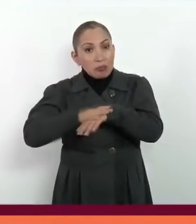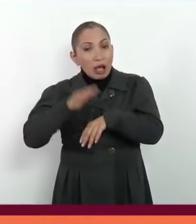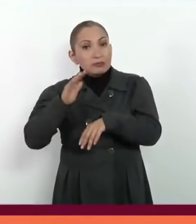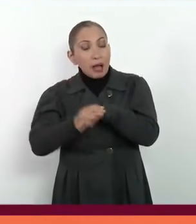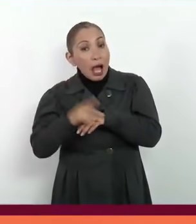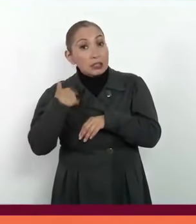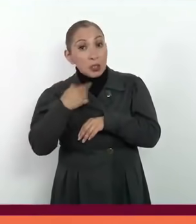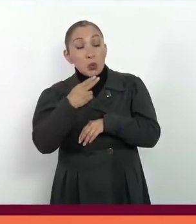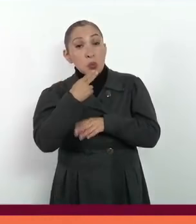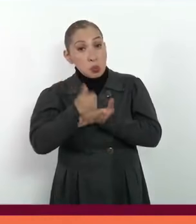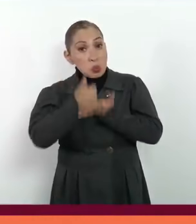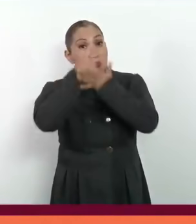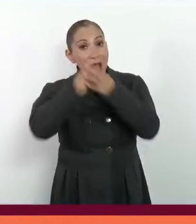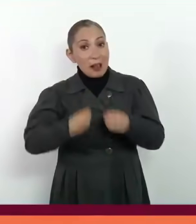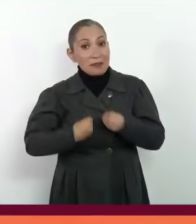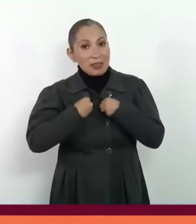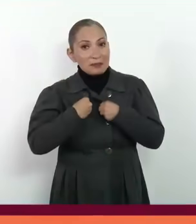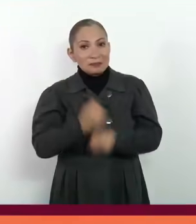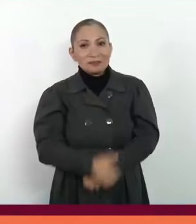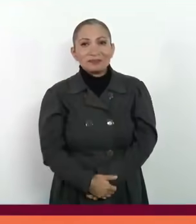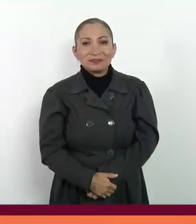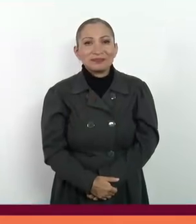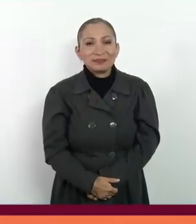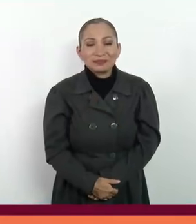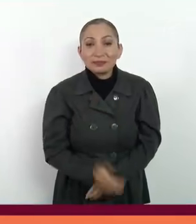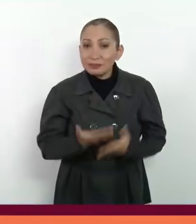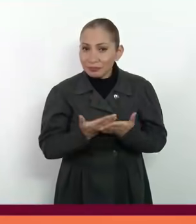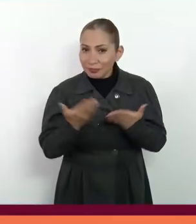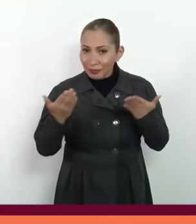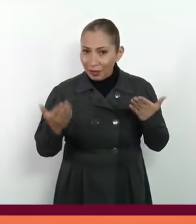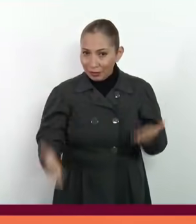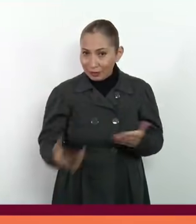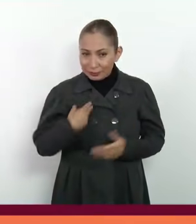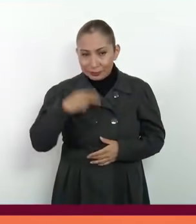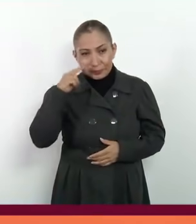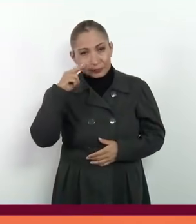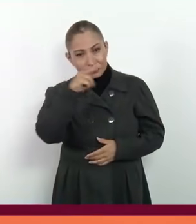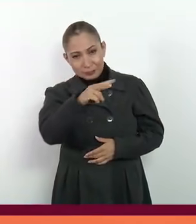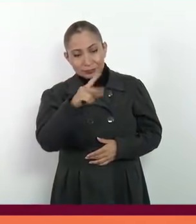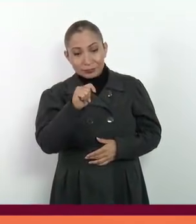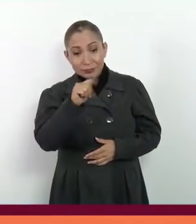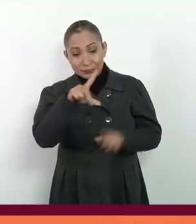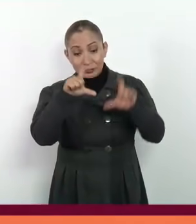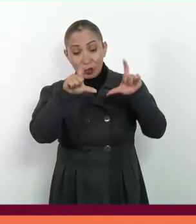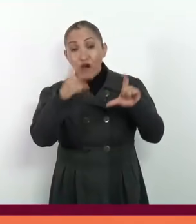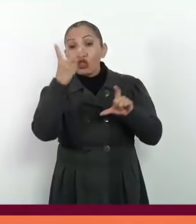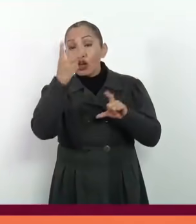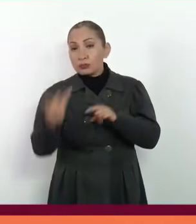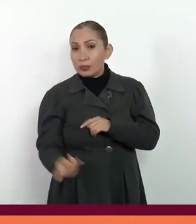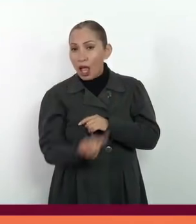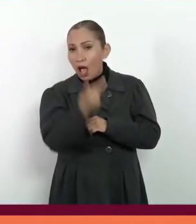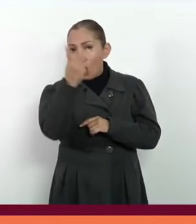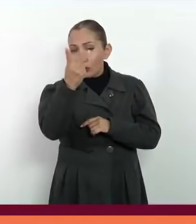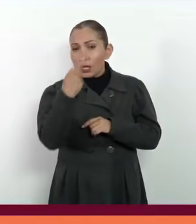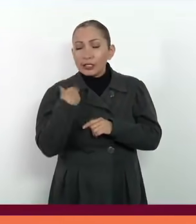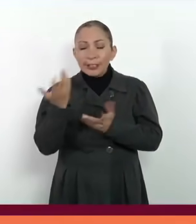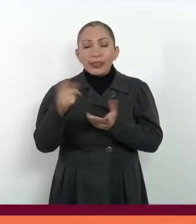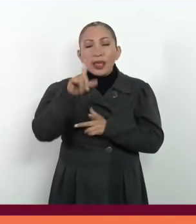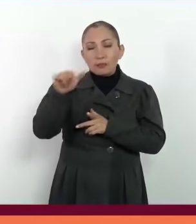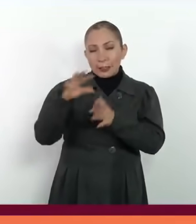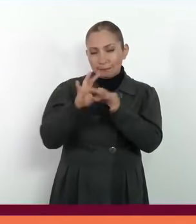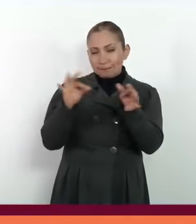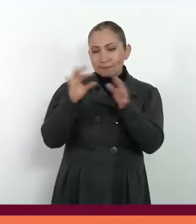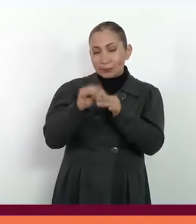sobre ellas y nos son útiles para la vida diaria. A continuación, verán en pantalla dos preguntas y las